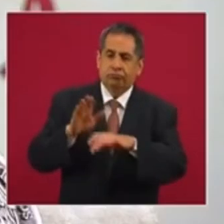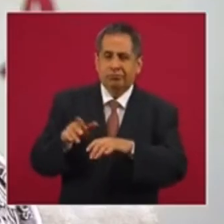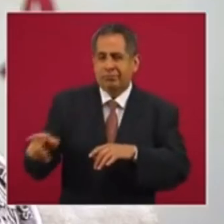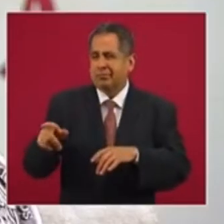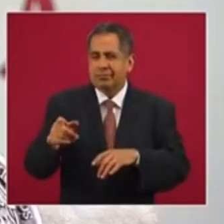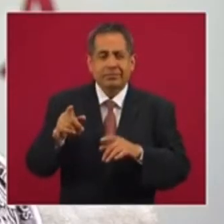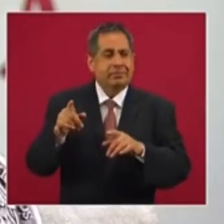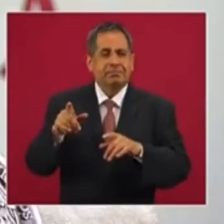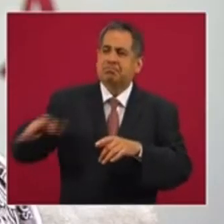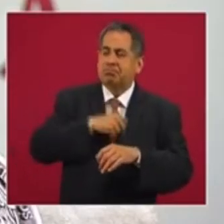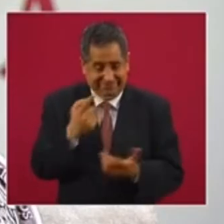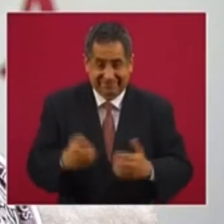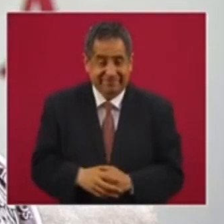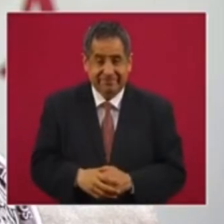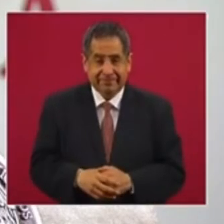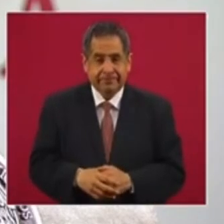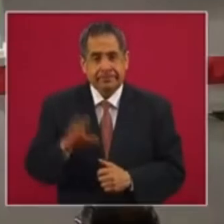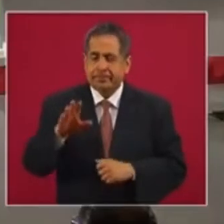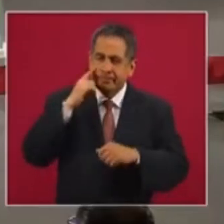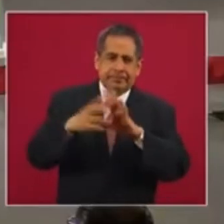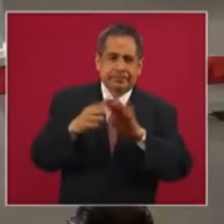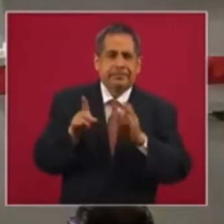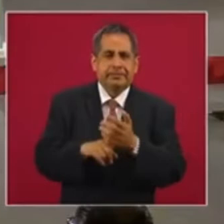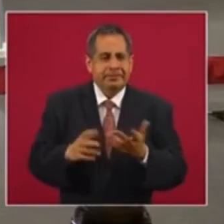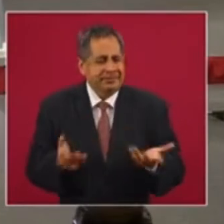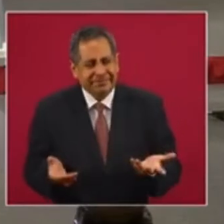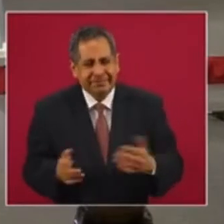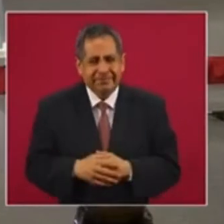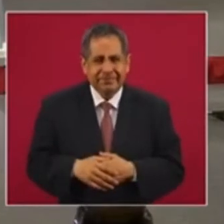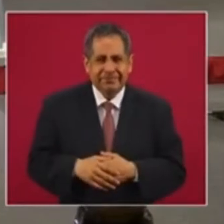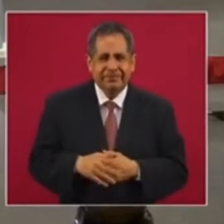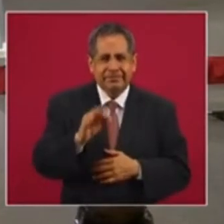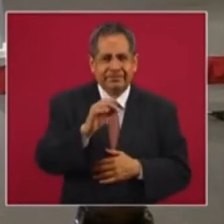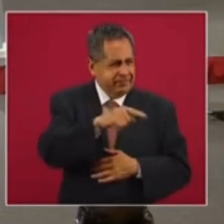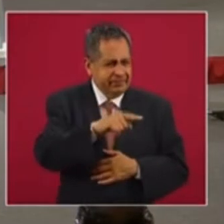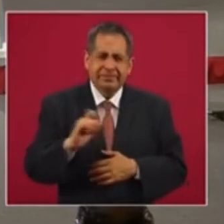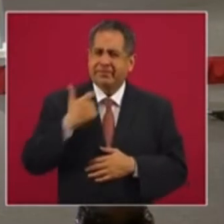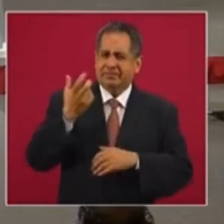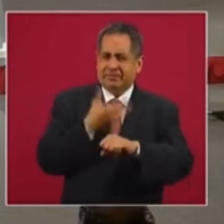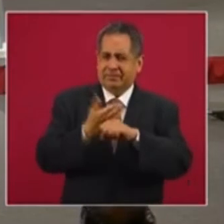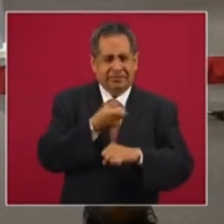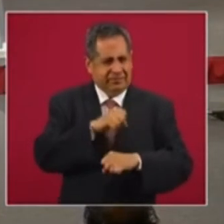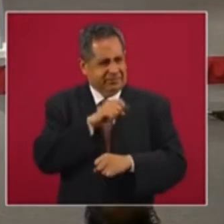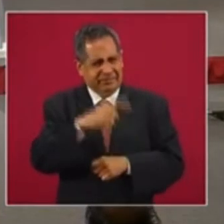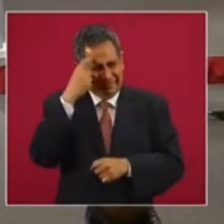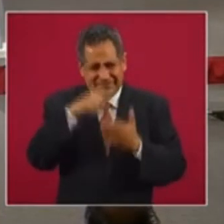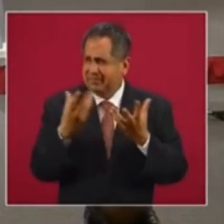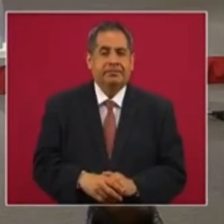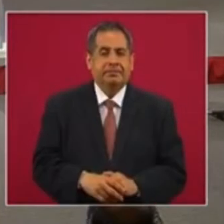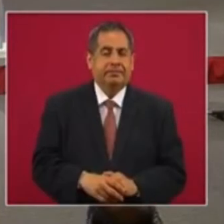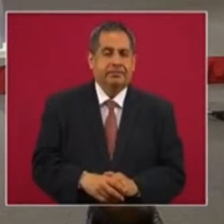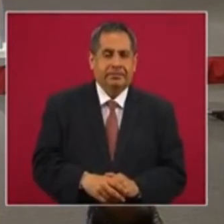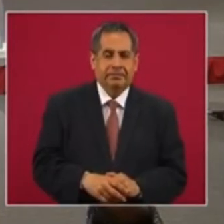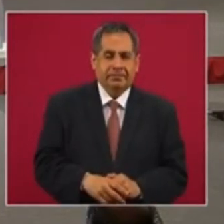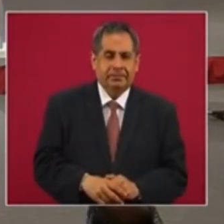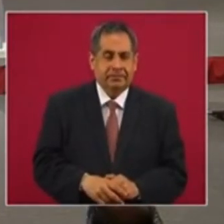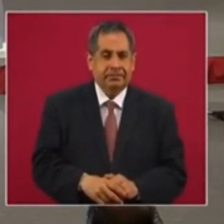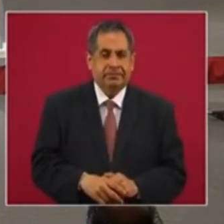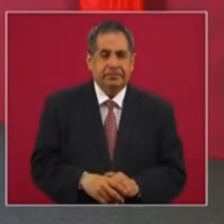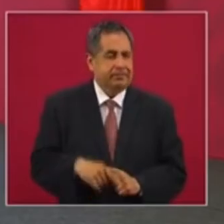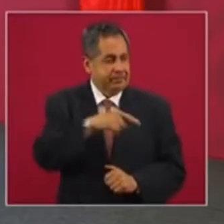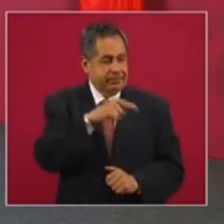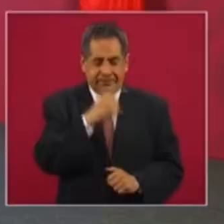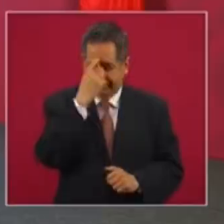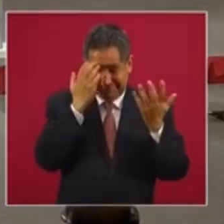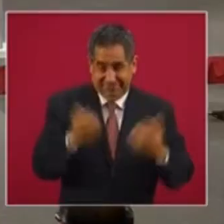neoliberales. A ver, FREN es el que fue secretario de salud, creo que con Fox, ¿no? Es el mundo